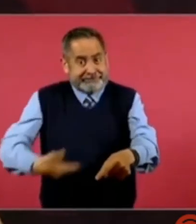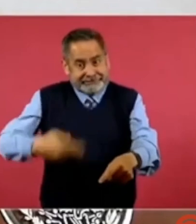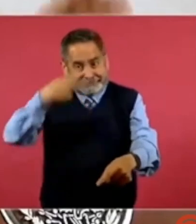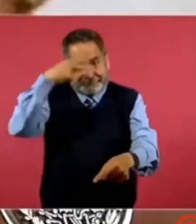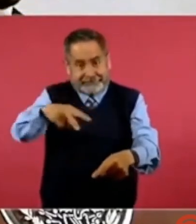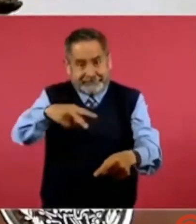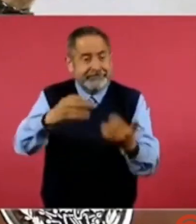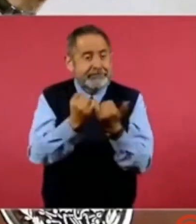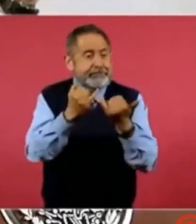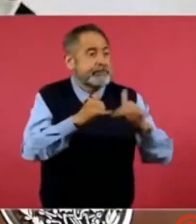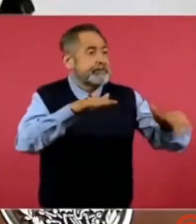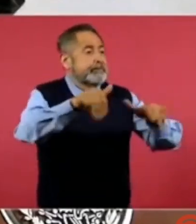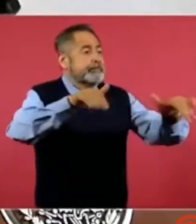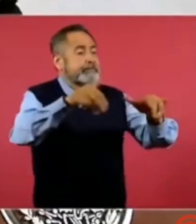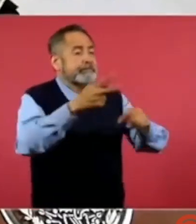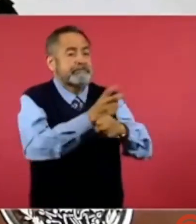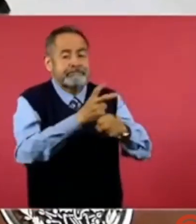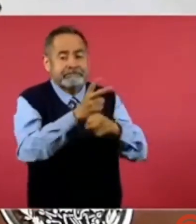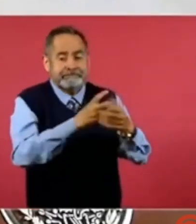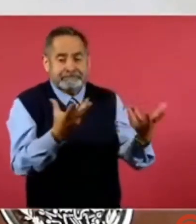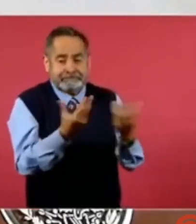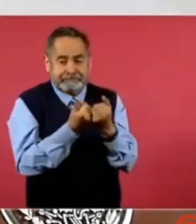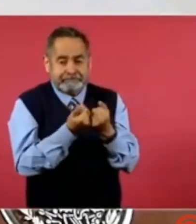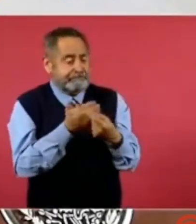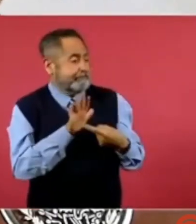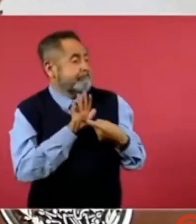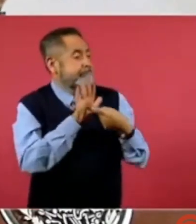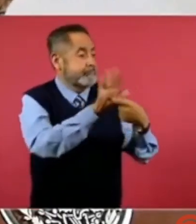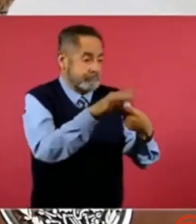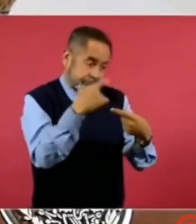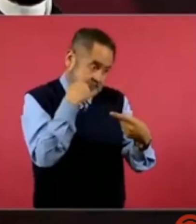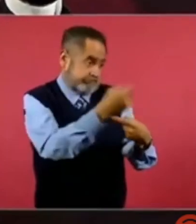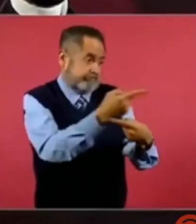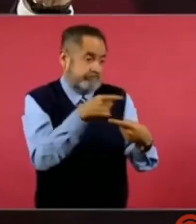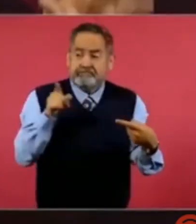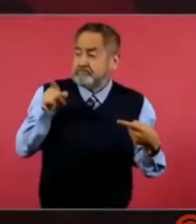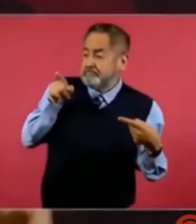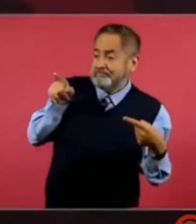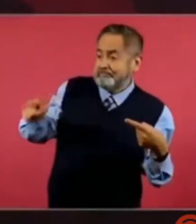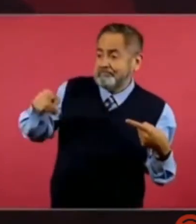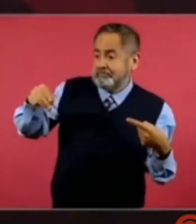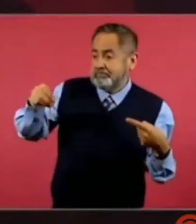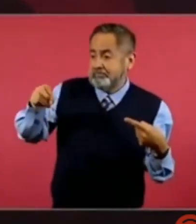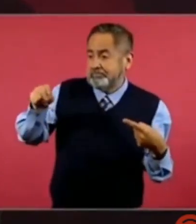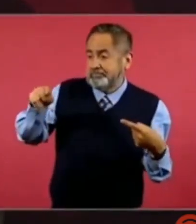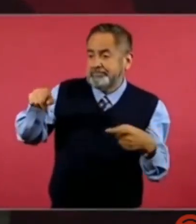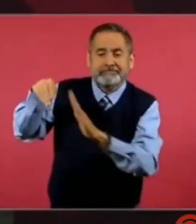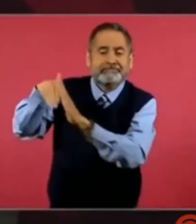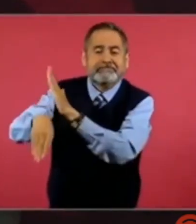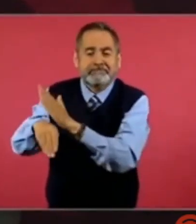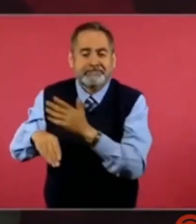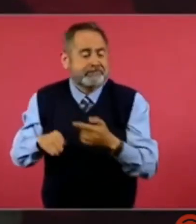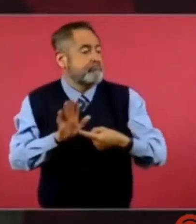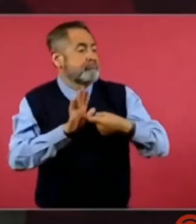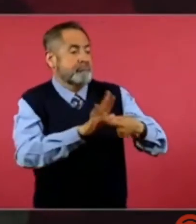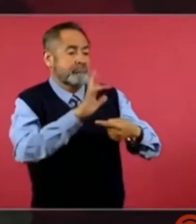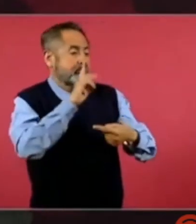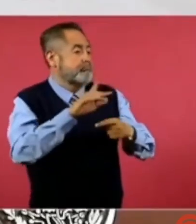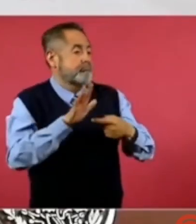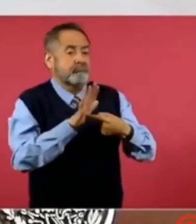Les mostraron unas encuestas de, ¿cómo se llama la empresa esta famosa?